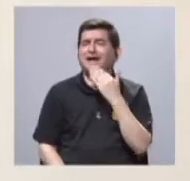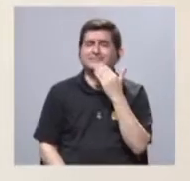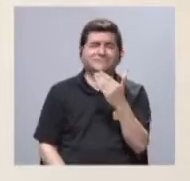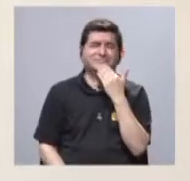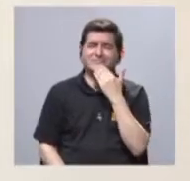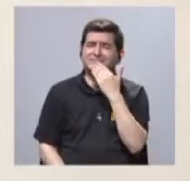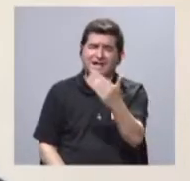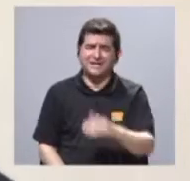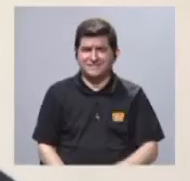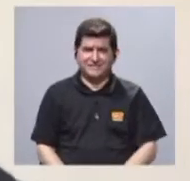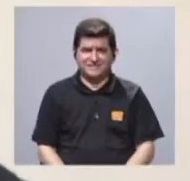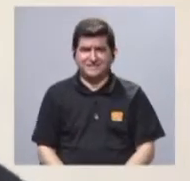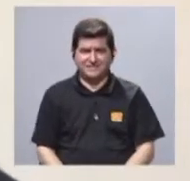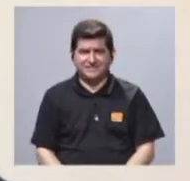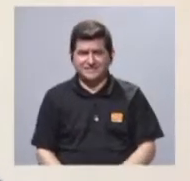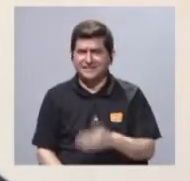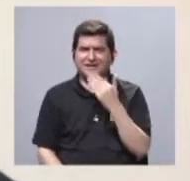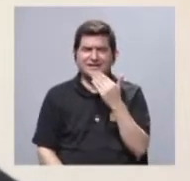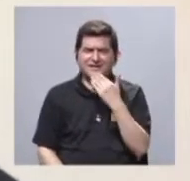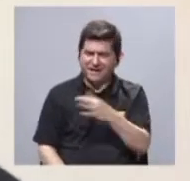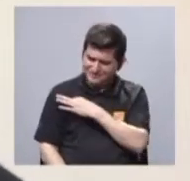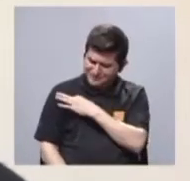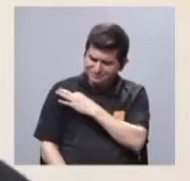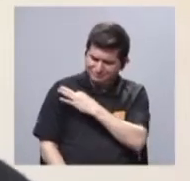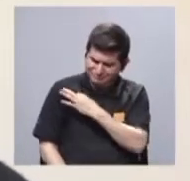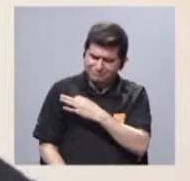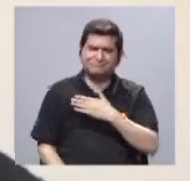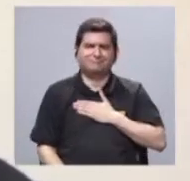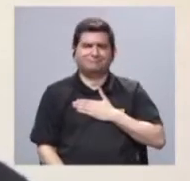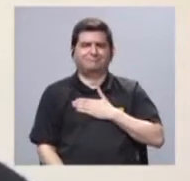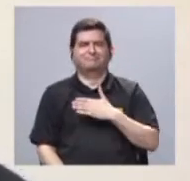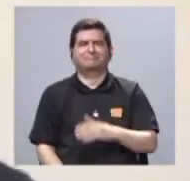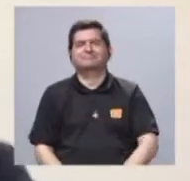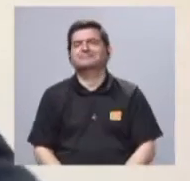Muchísimas gracias, muchas gracias por la invitación.